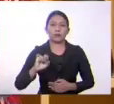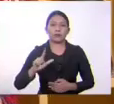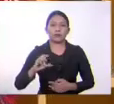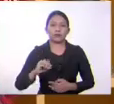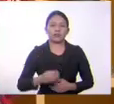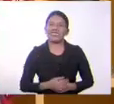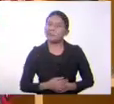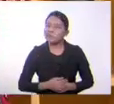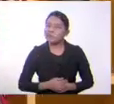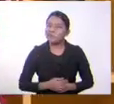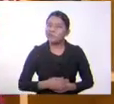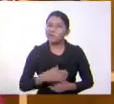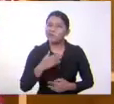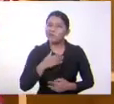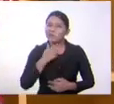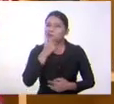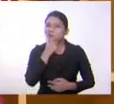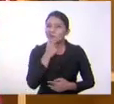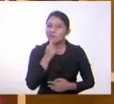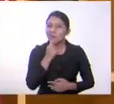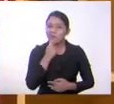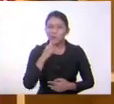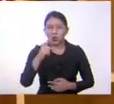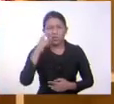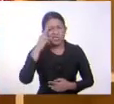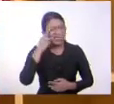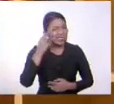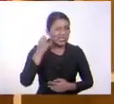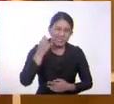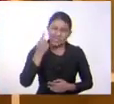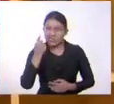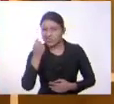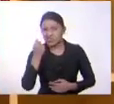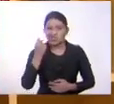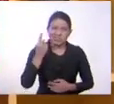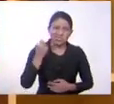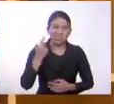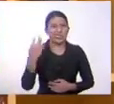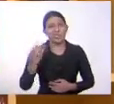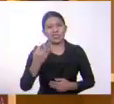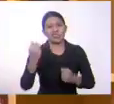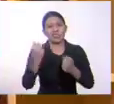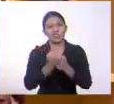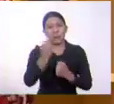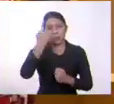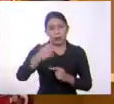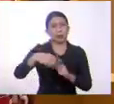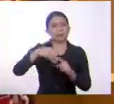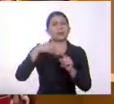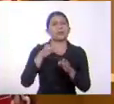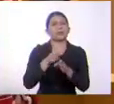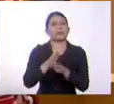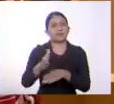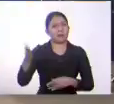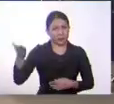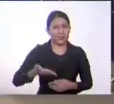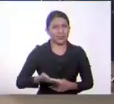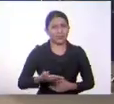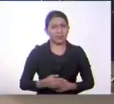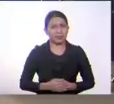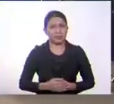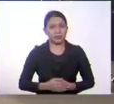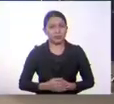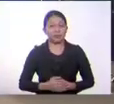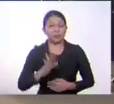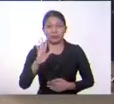yo creo que para poder comprenderlos necesitamos el apoyo de un especialista. Bueno, antes de